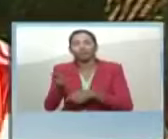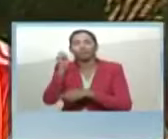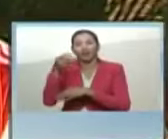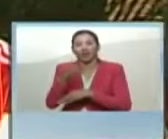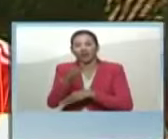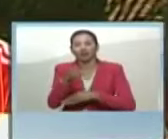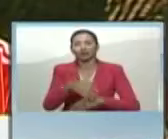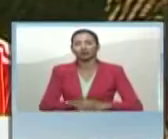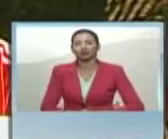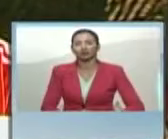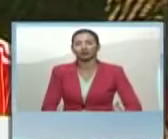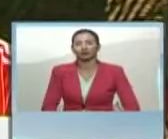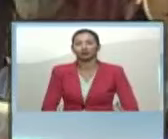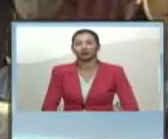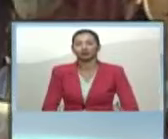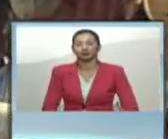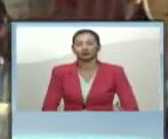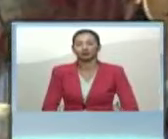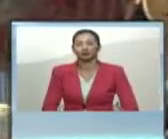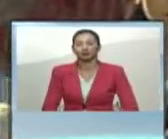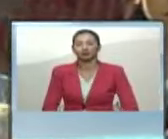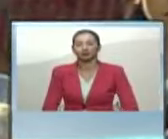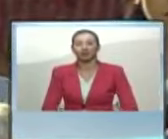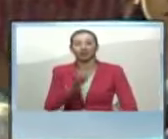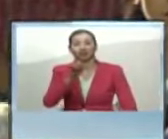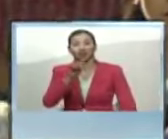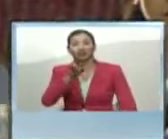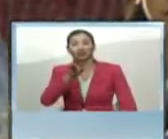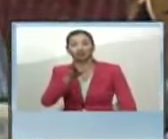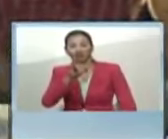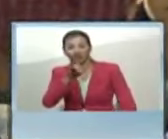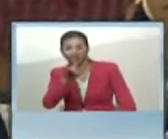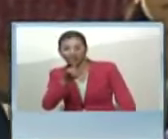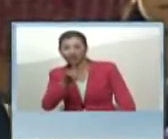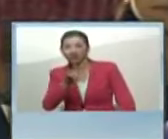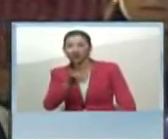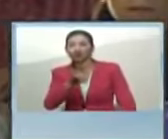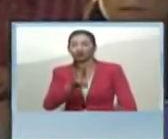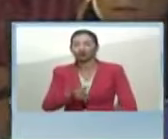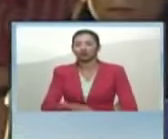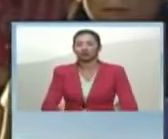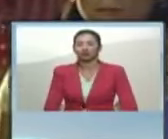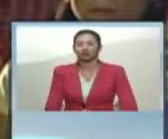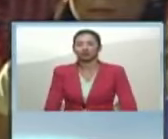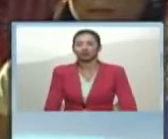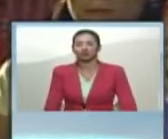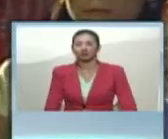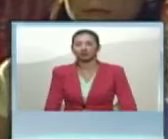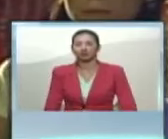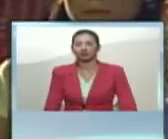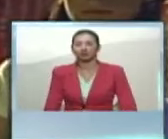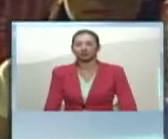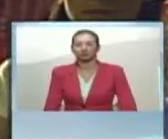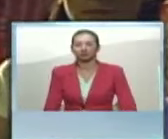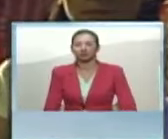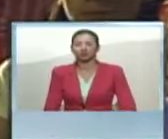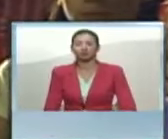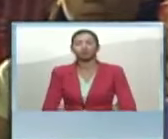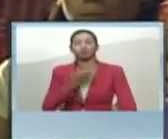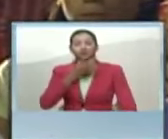perfecto. El compañero David Arenas está por la parte campesina. Bueno,